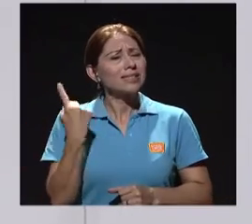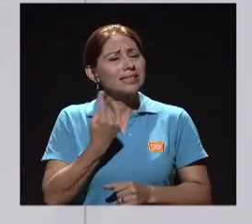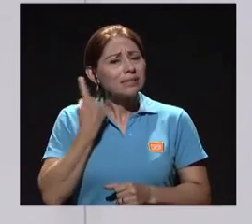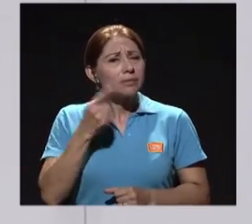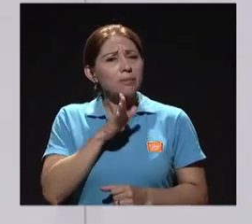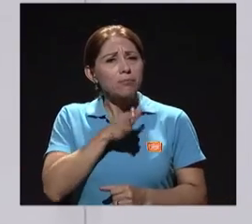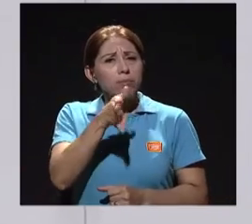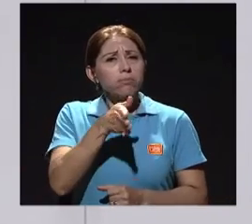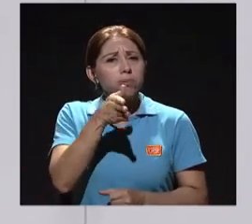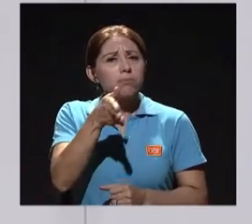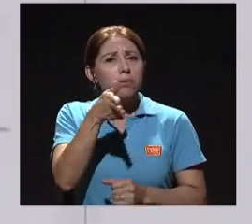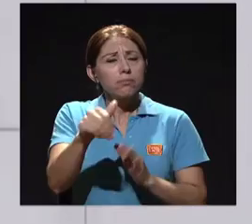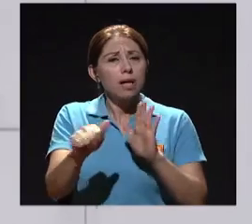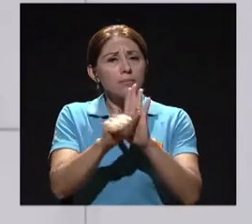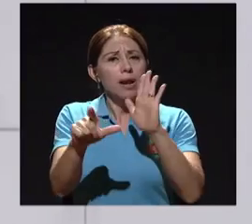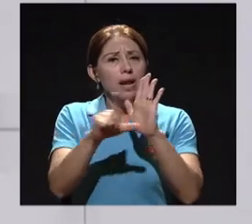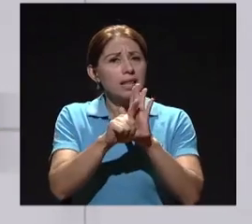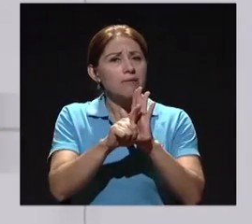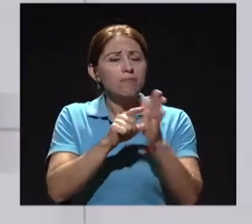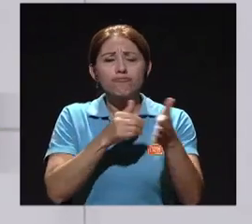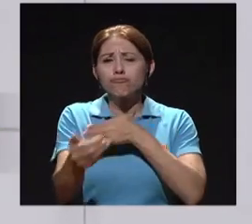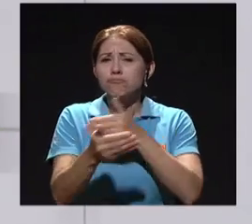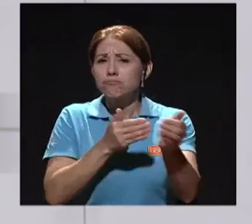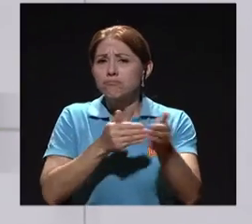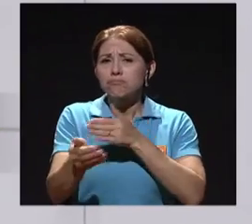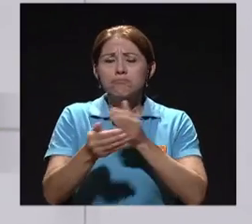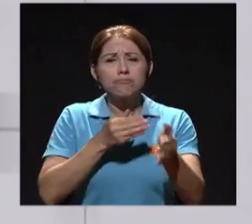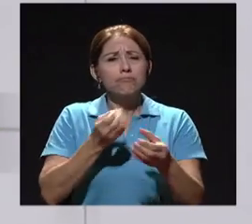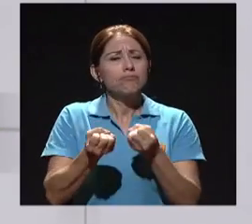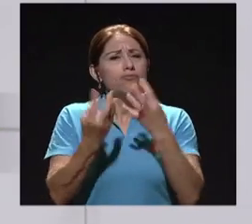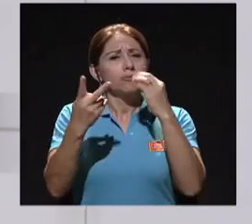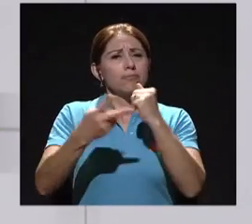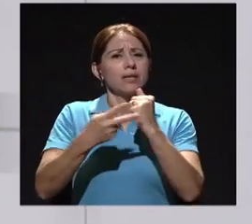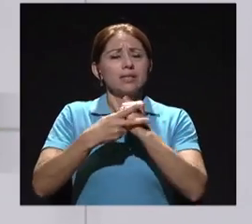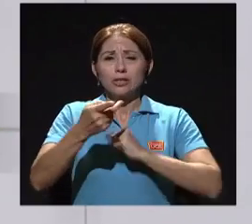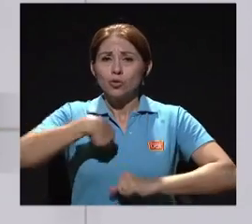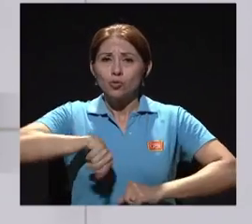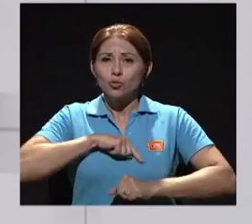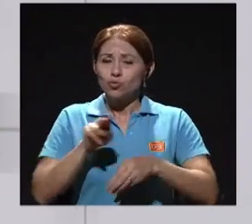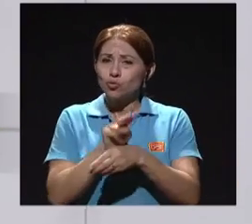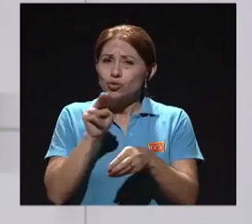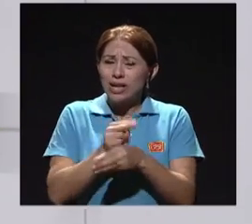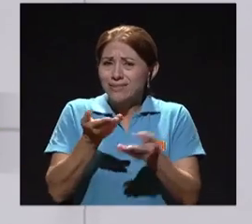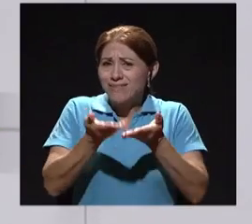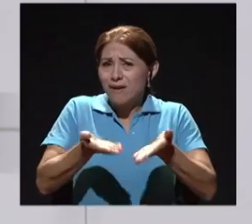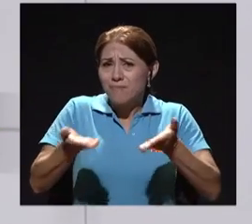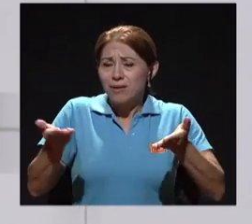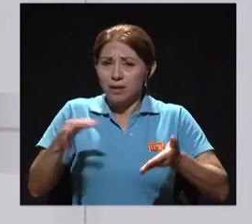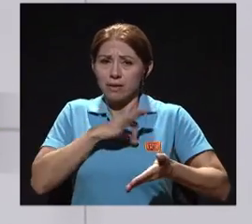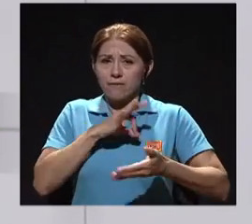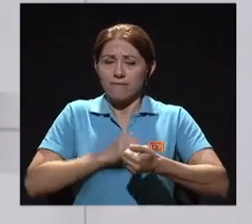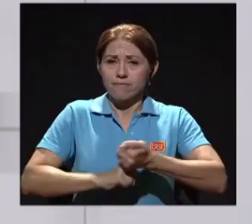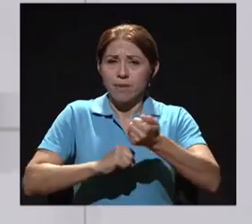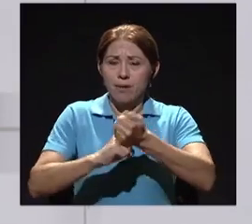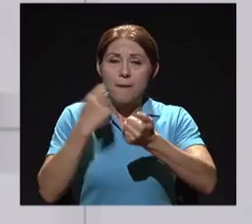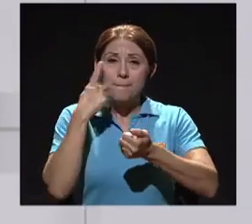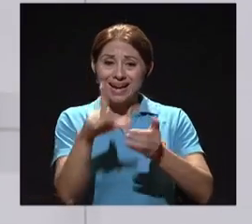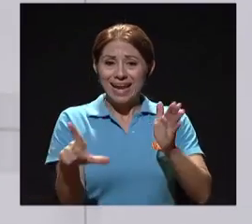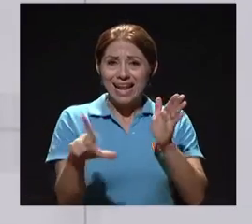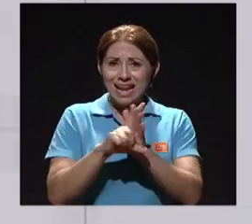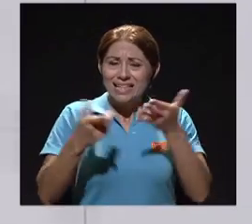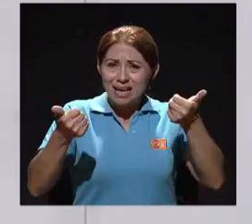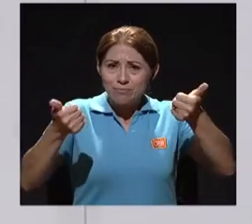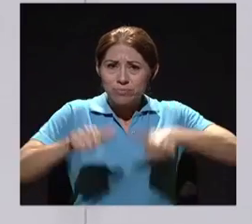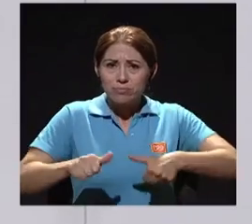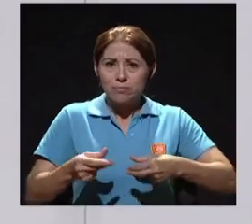hacer los presentes la asamblea nacional cuando sea necesaria usar todas las herramientas que tengamos a nuestro favor para que esta ley sea probada